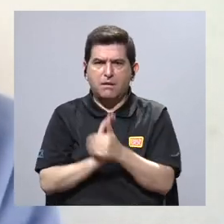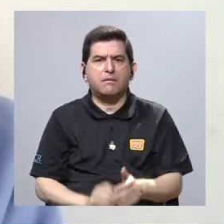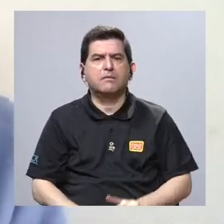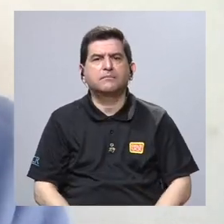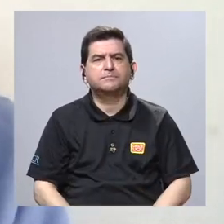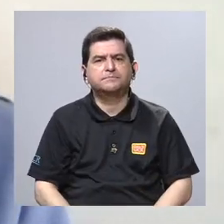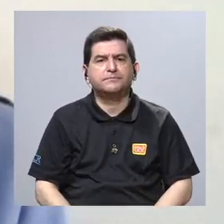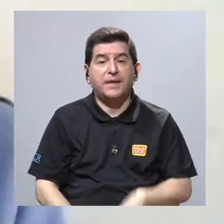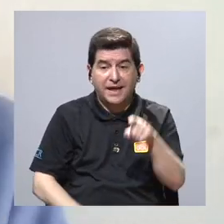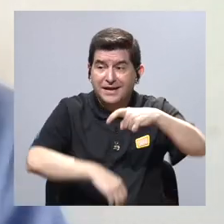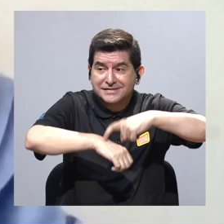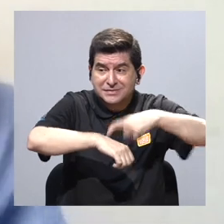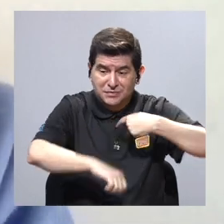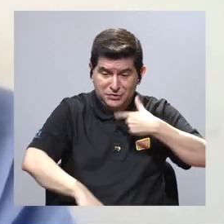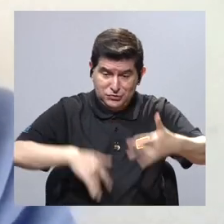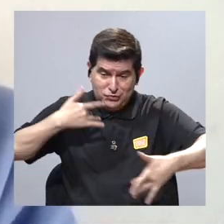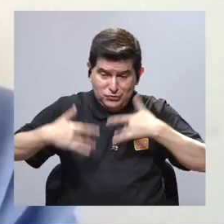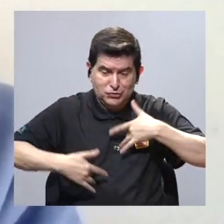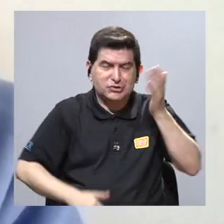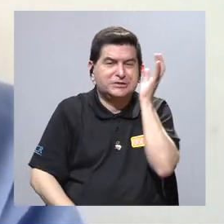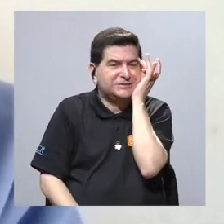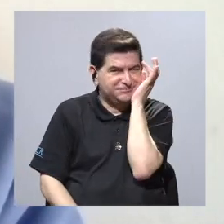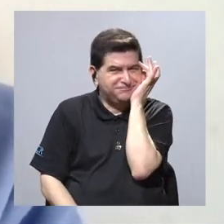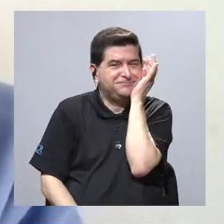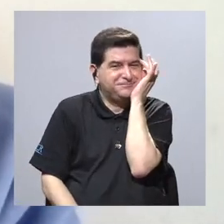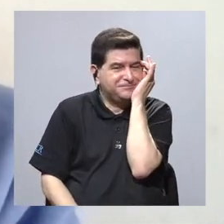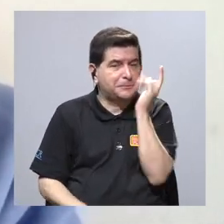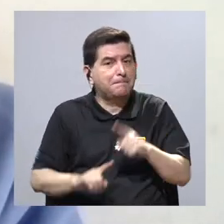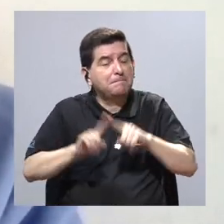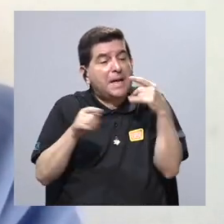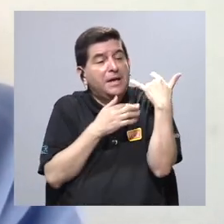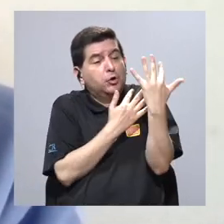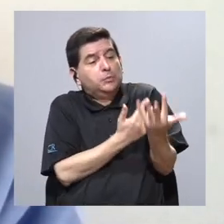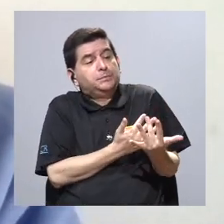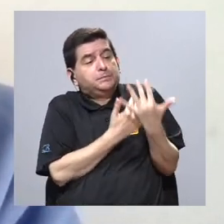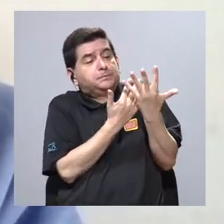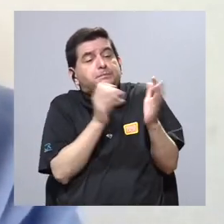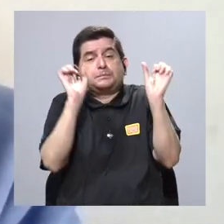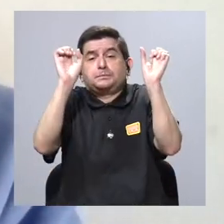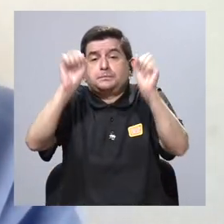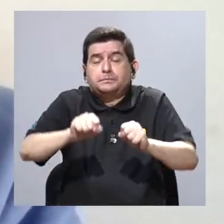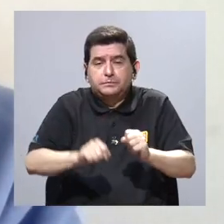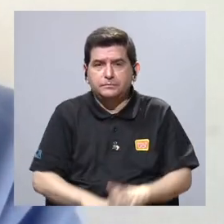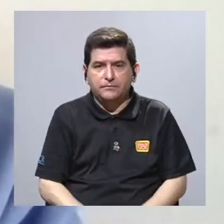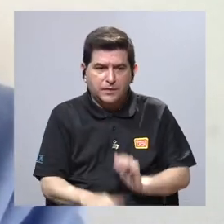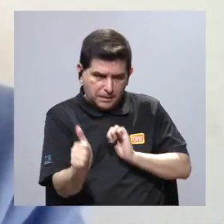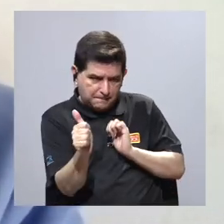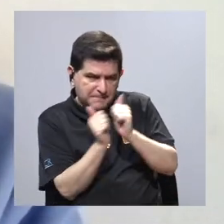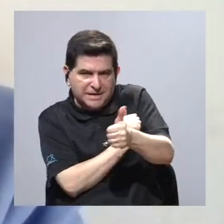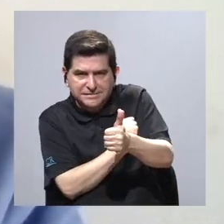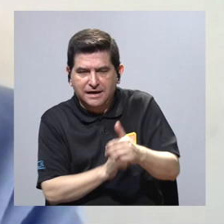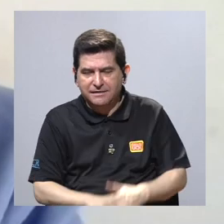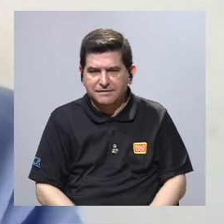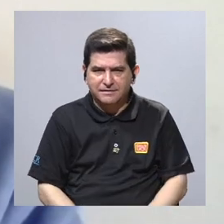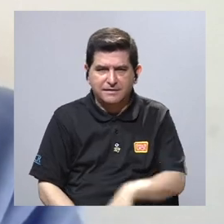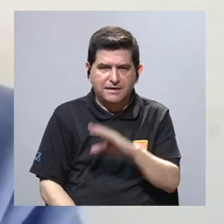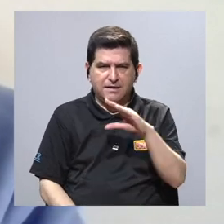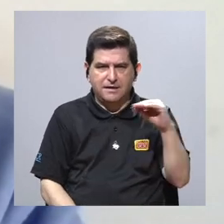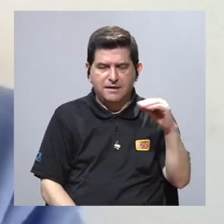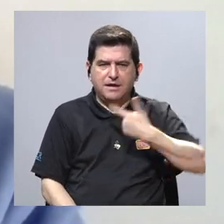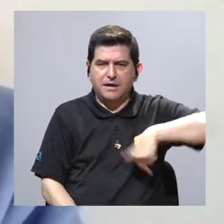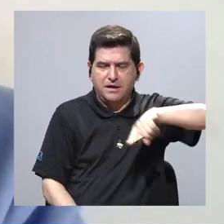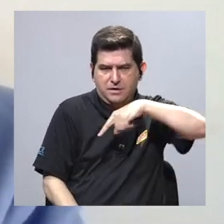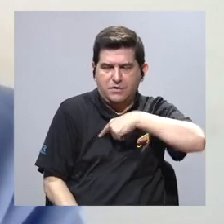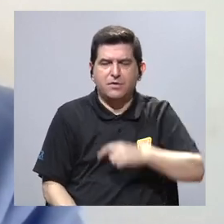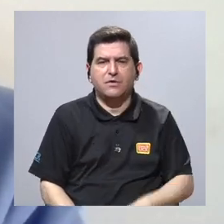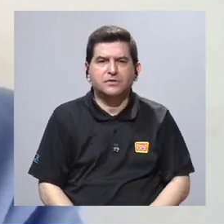destrezas. Y ahí es donde siento yo una gran preocupación. Pero esperemos que logremos sobreponernos a esto y que le demos, digamos, un